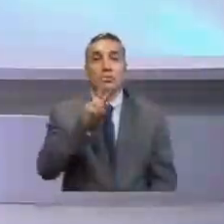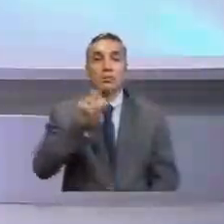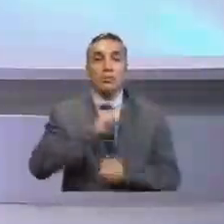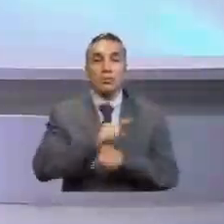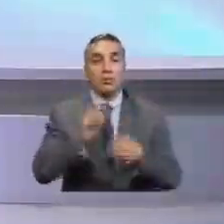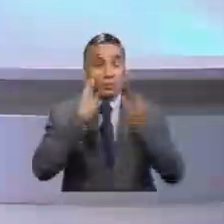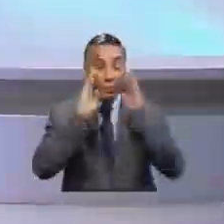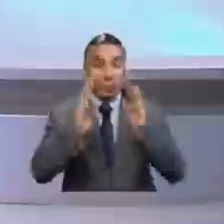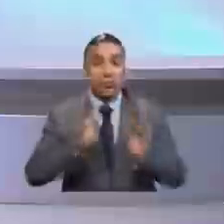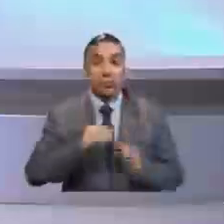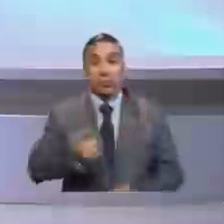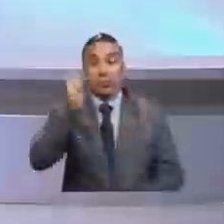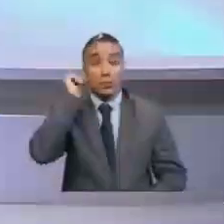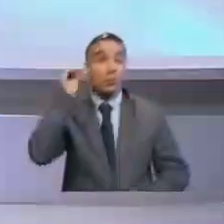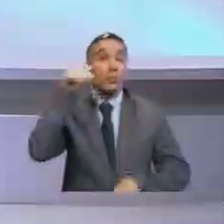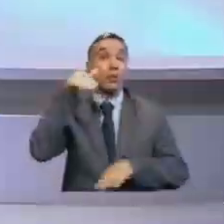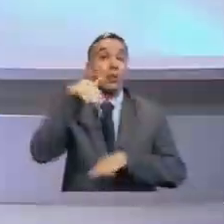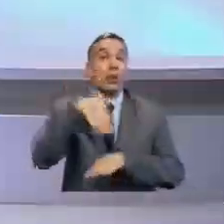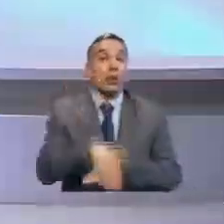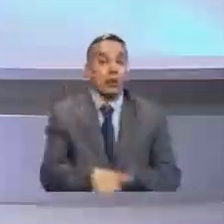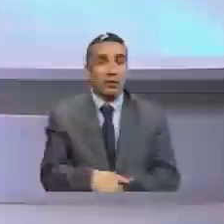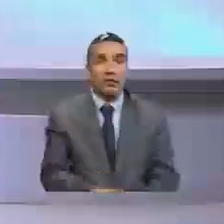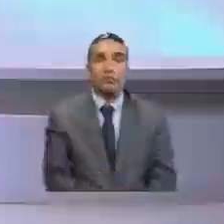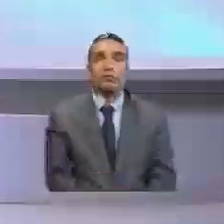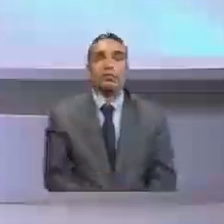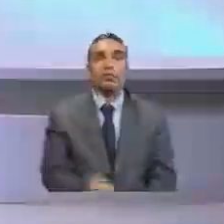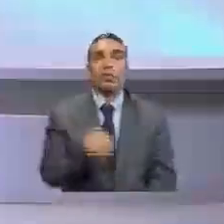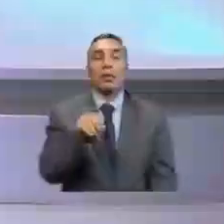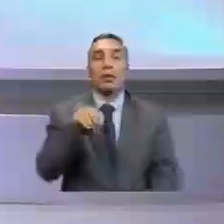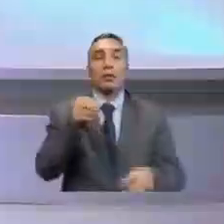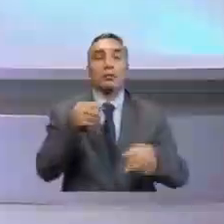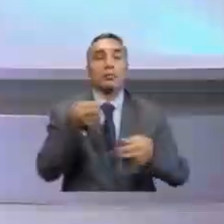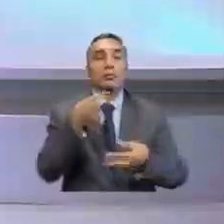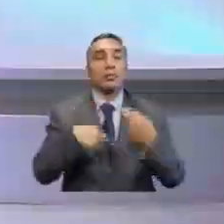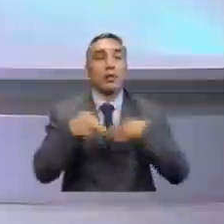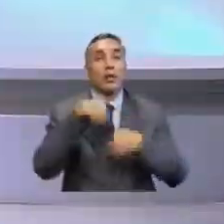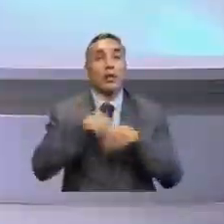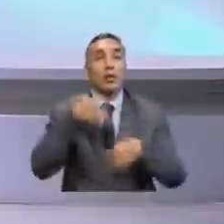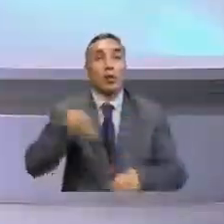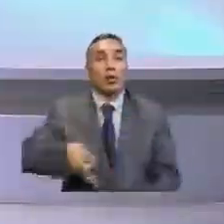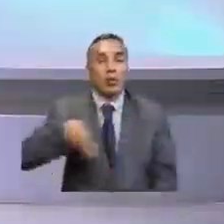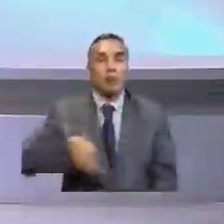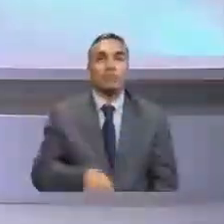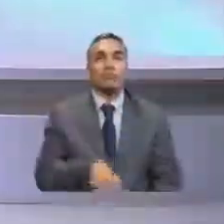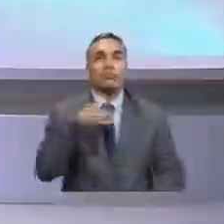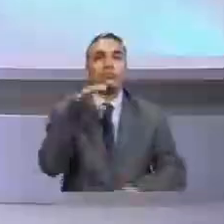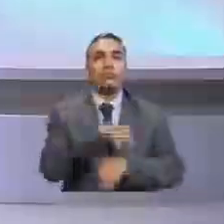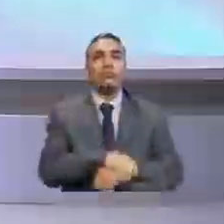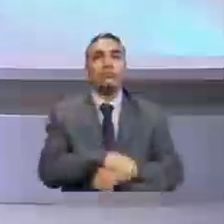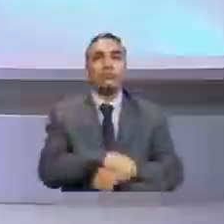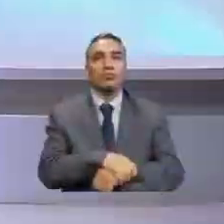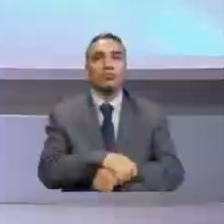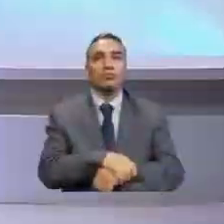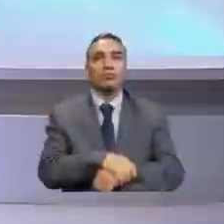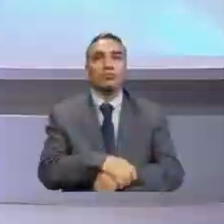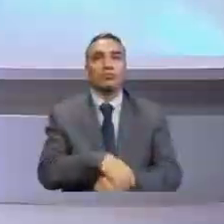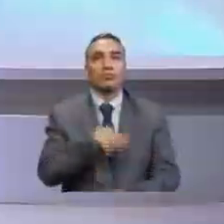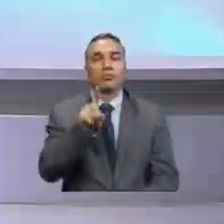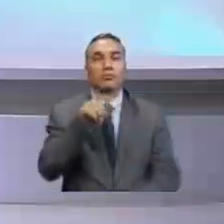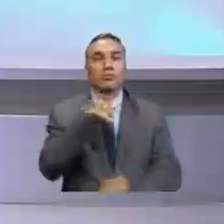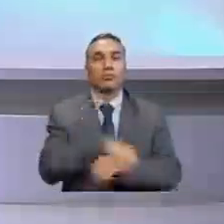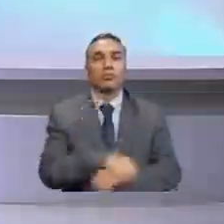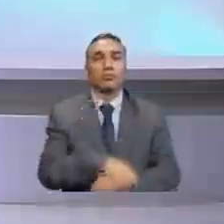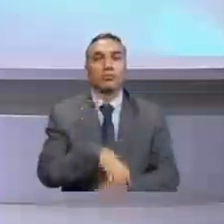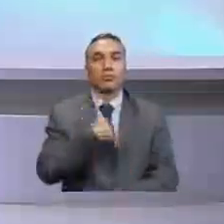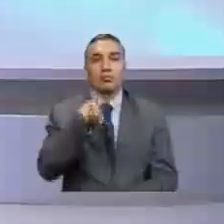7 de la mañana con 22 minutos. Atención, ayer en la tarde, en el shopping de Durán, fue detenido